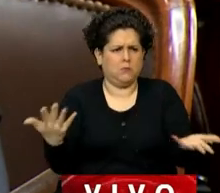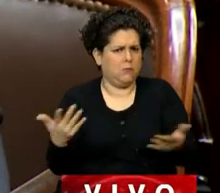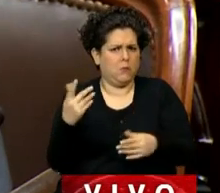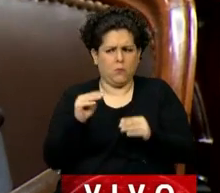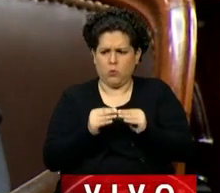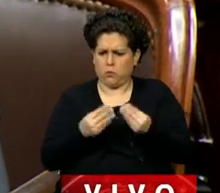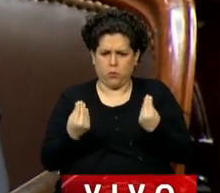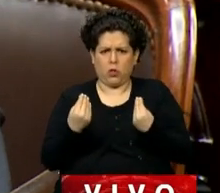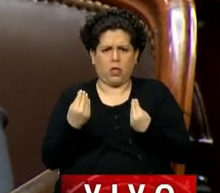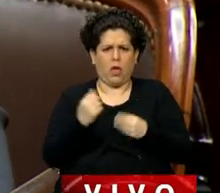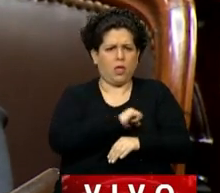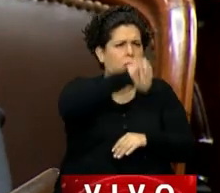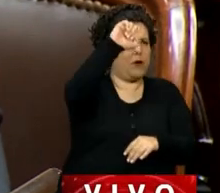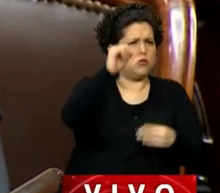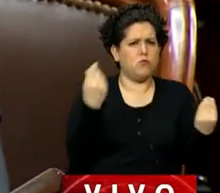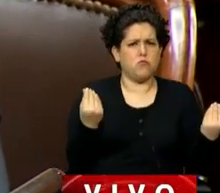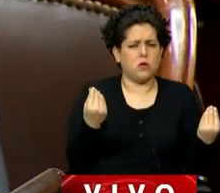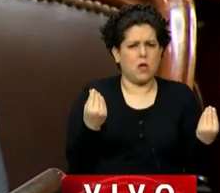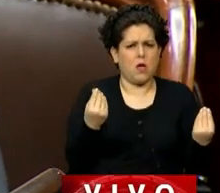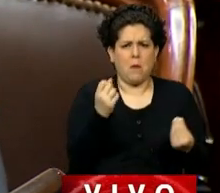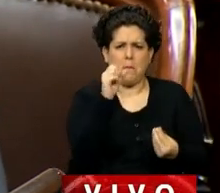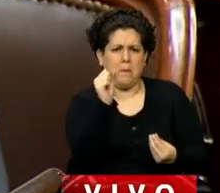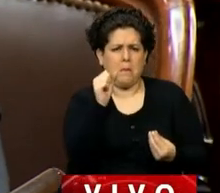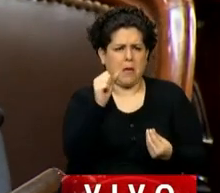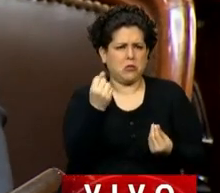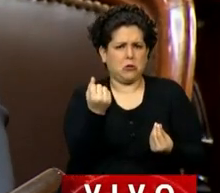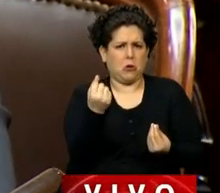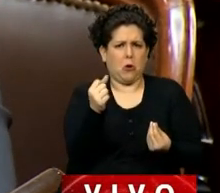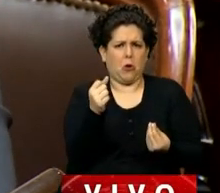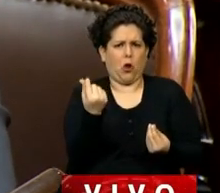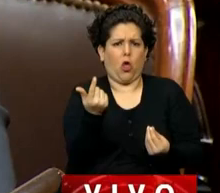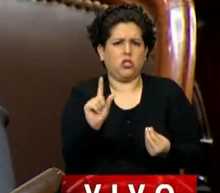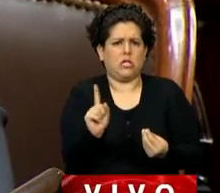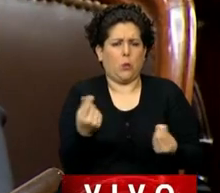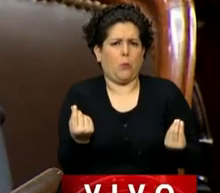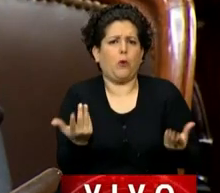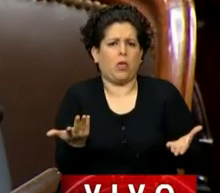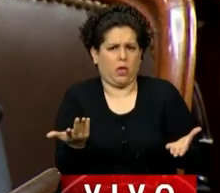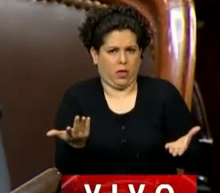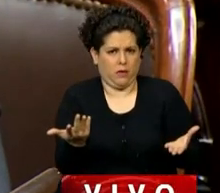causa de la inflación y de la desconfianza en la moneda. Usted, señor presidente de bloque,